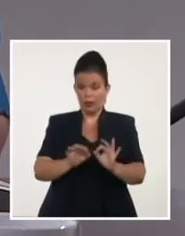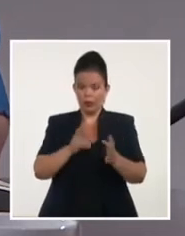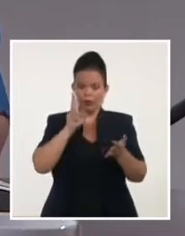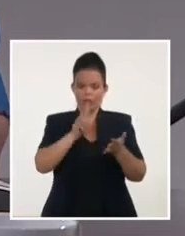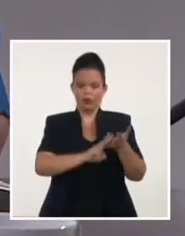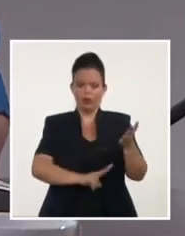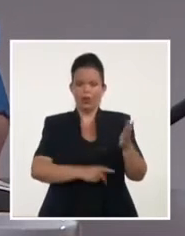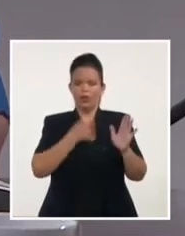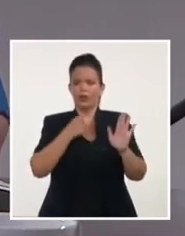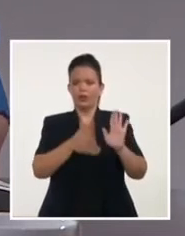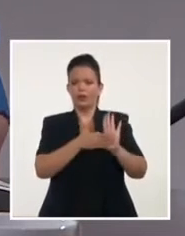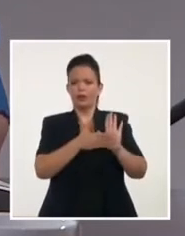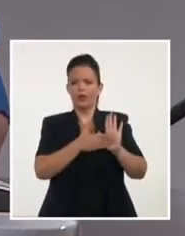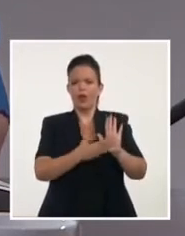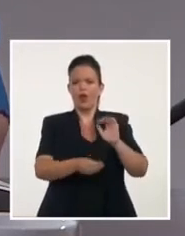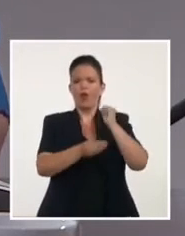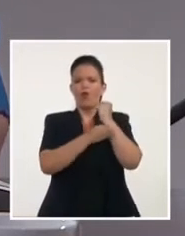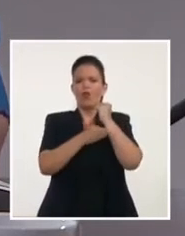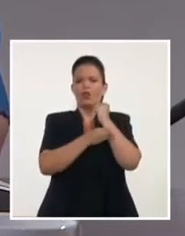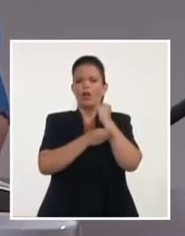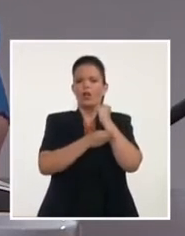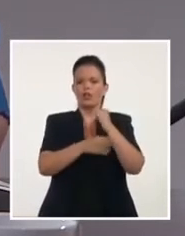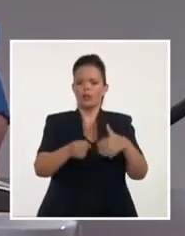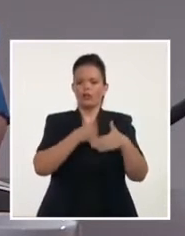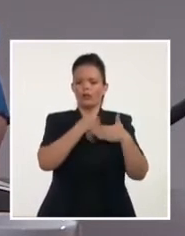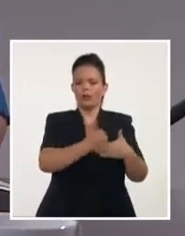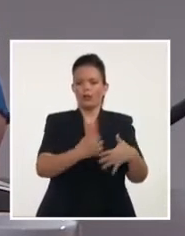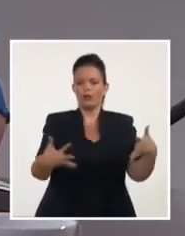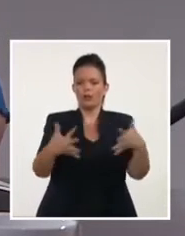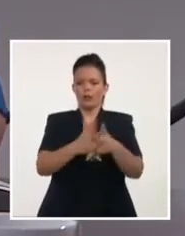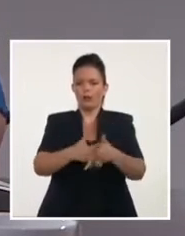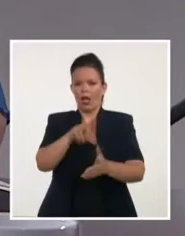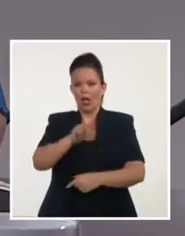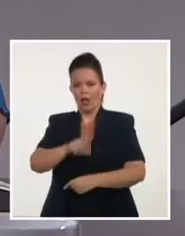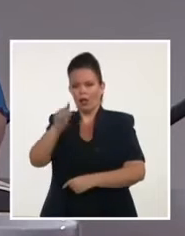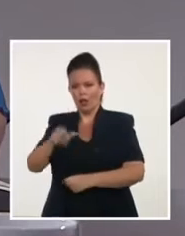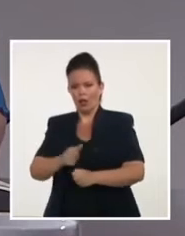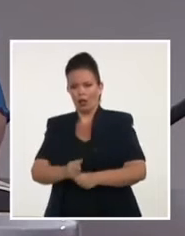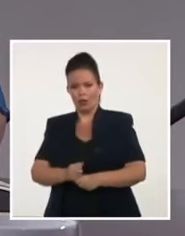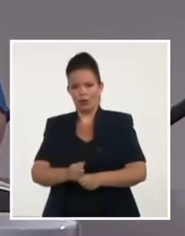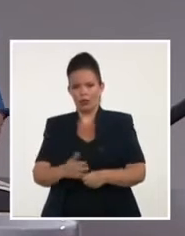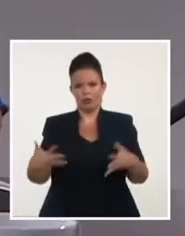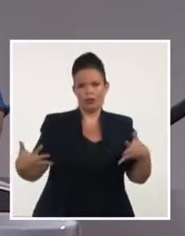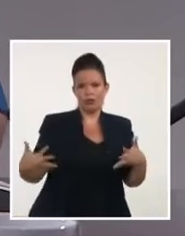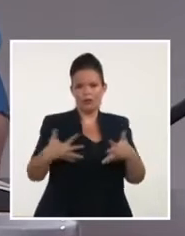Fortalecer aliados. Trabajaremos con socios que piensen de igual manera.